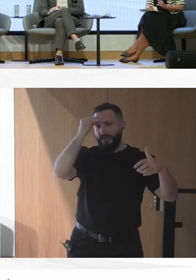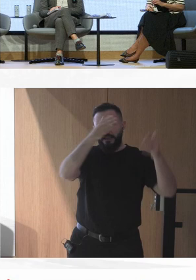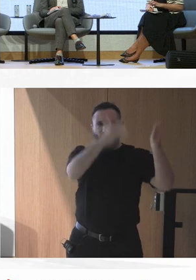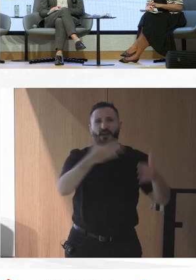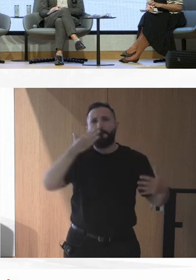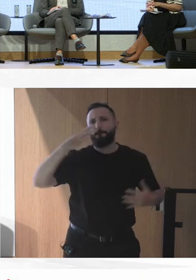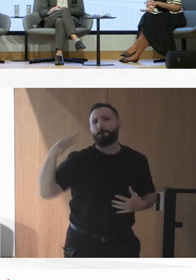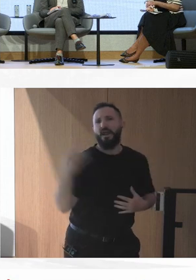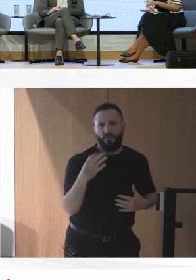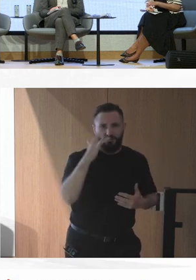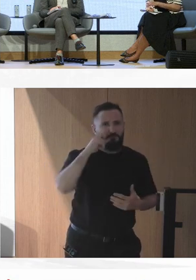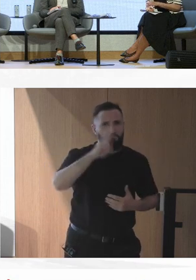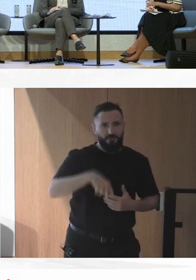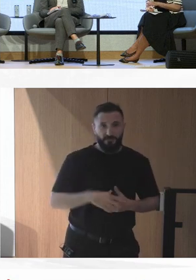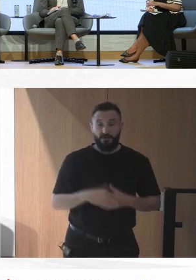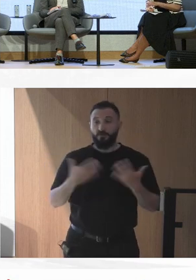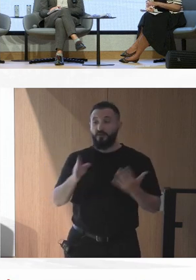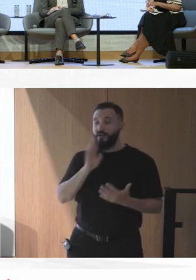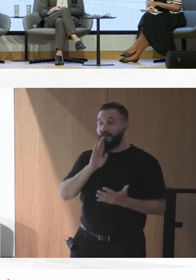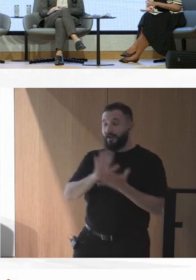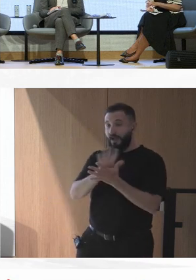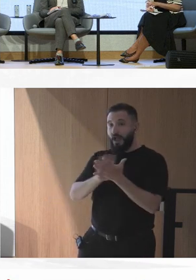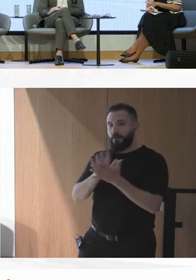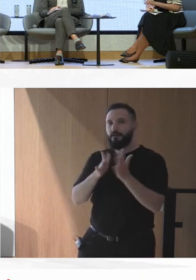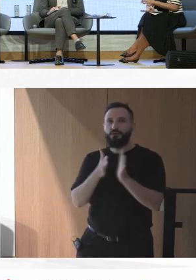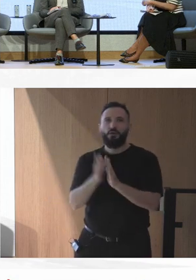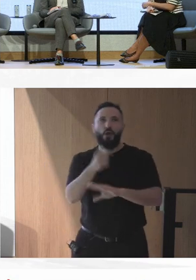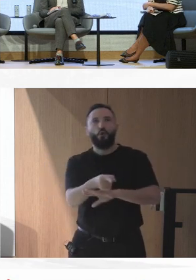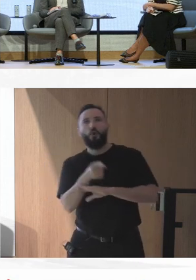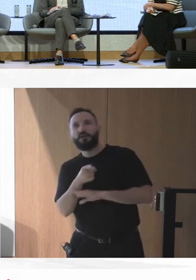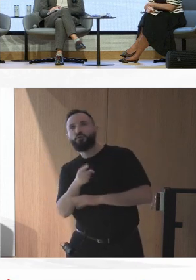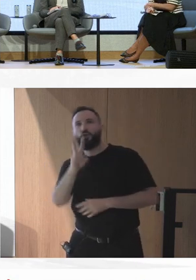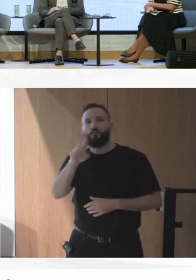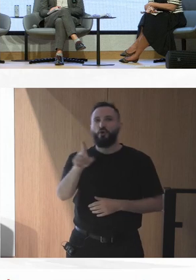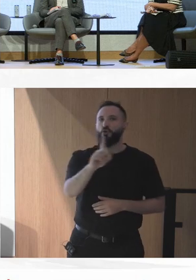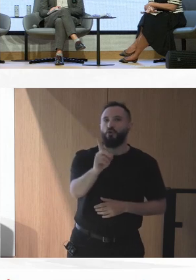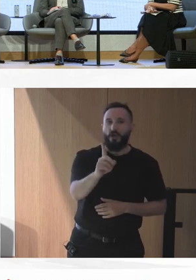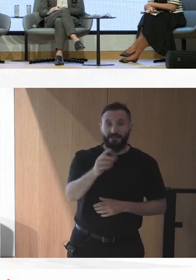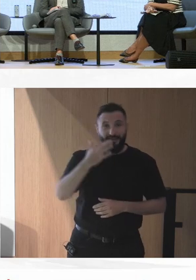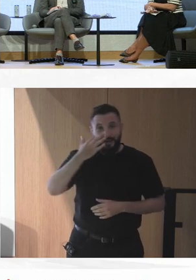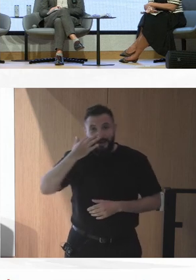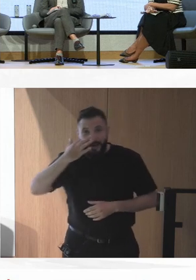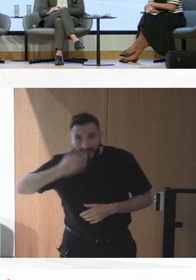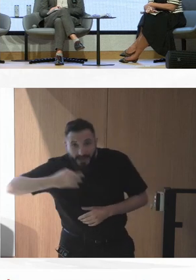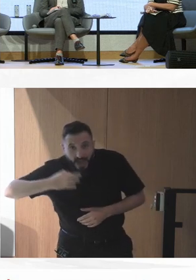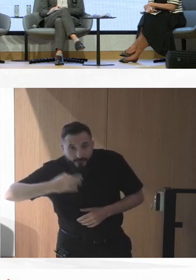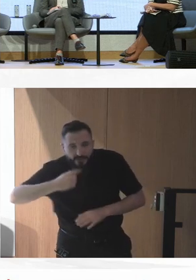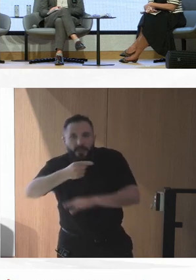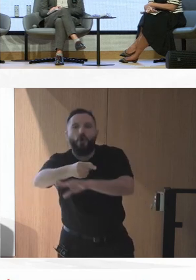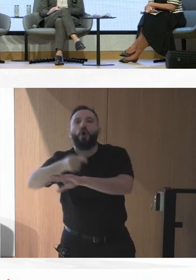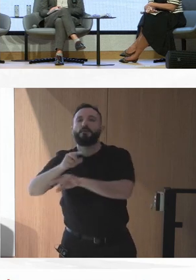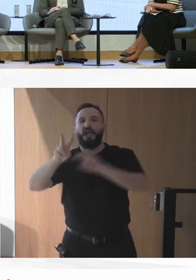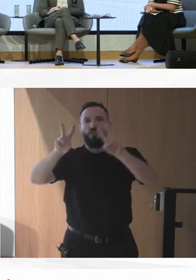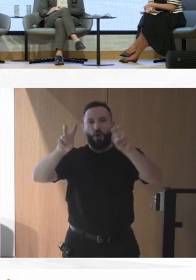peligrosa. Con lo cual, eso que yo les decía antes, de que no es obligatorio aplicar las medidas, en la práctica se convierten en